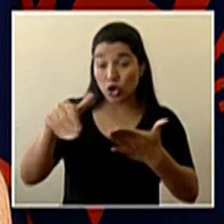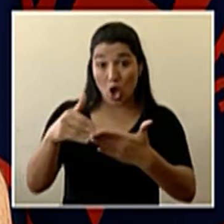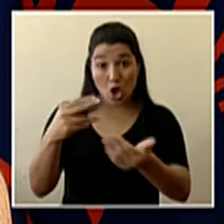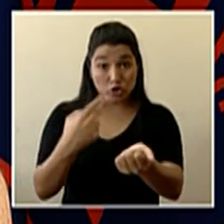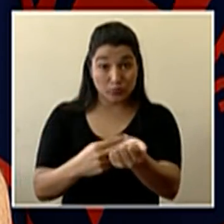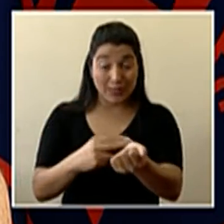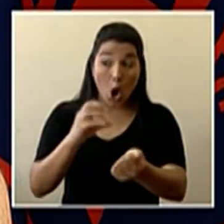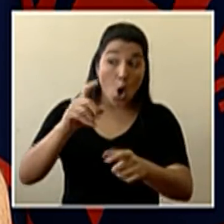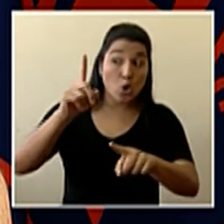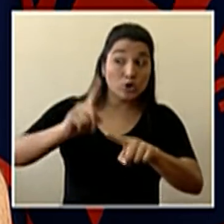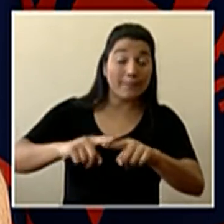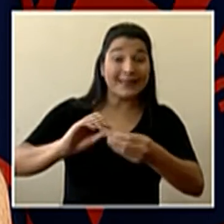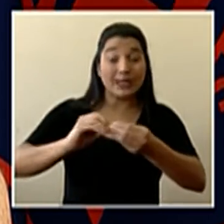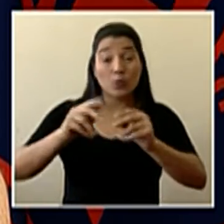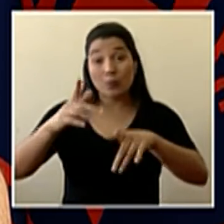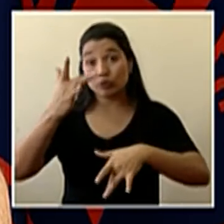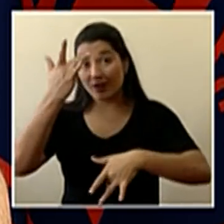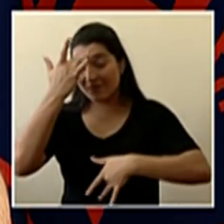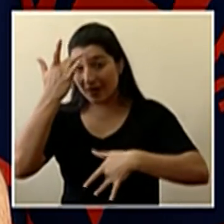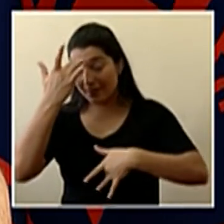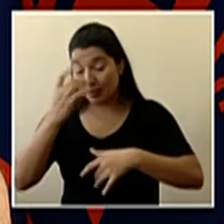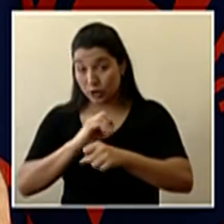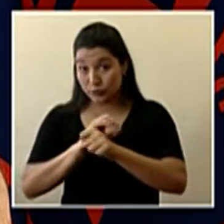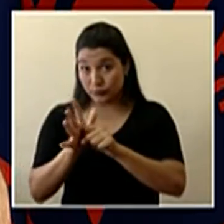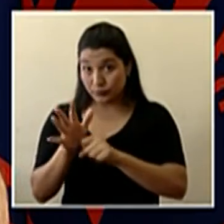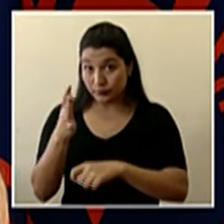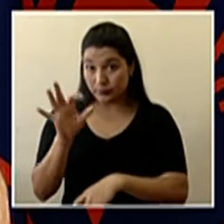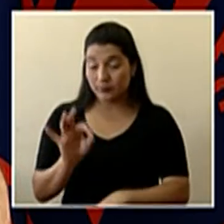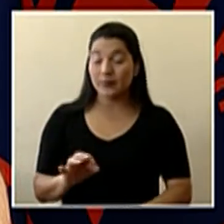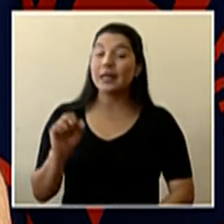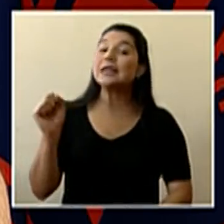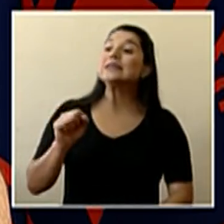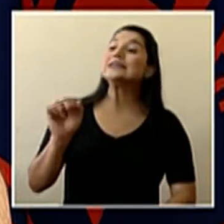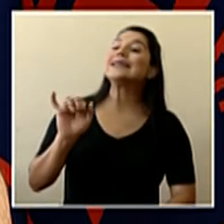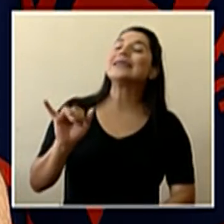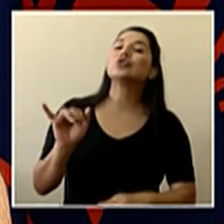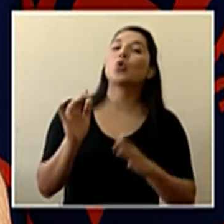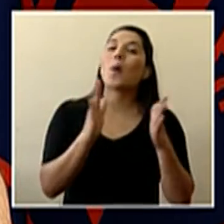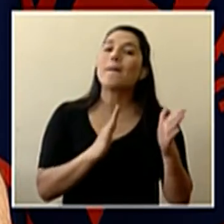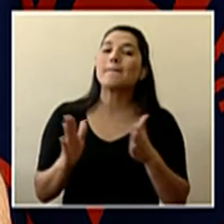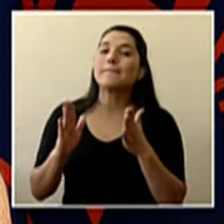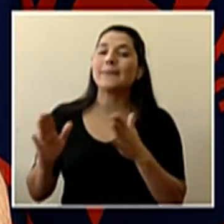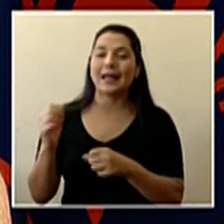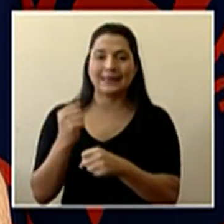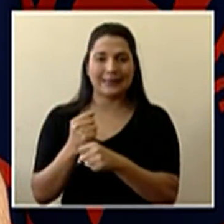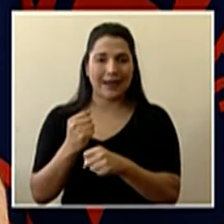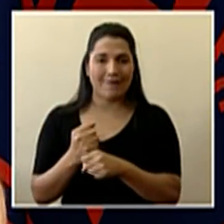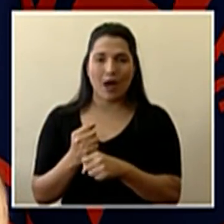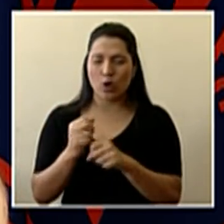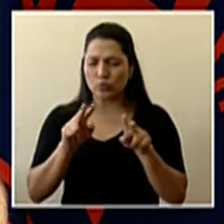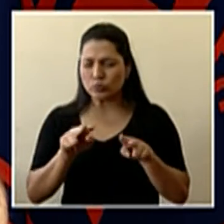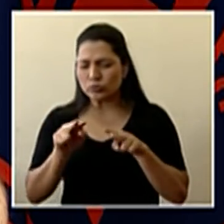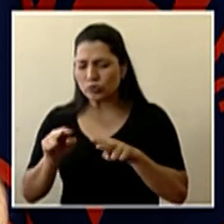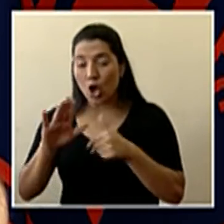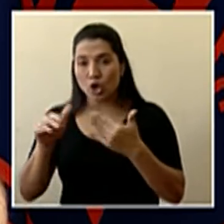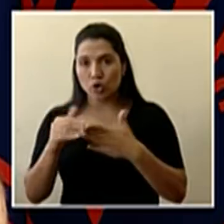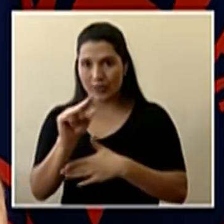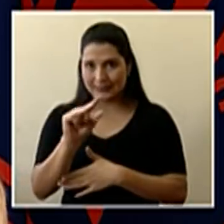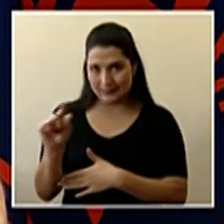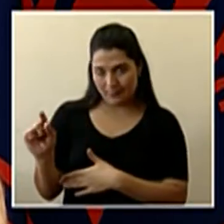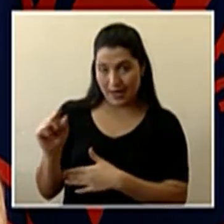el comportamiento de los casos COVID? Sí, esto es una estrategia que estamos revisando todas las semanas. La idea es que los